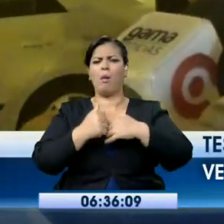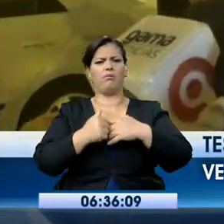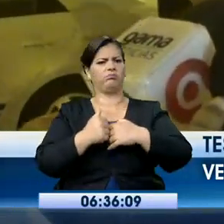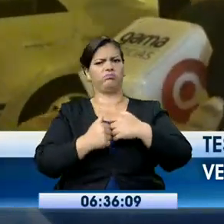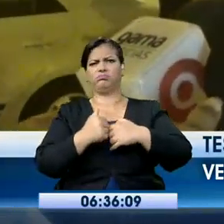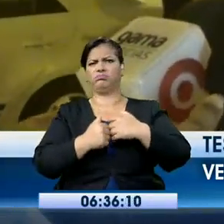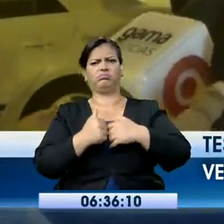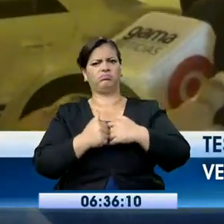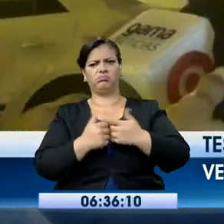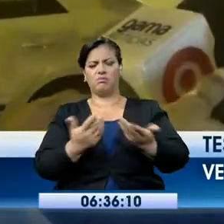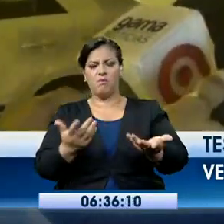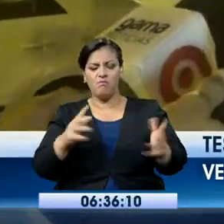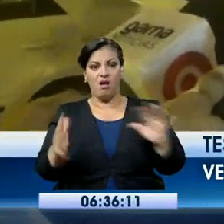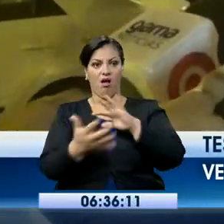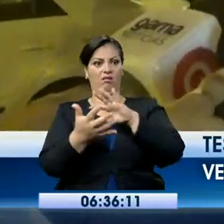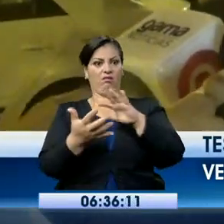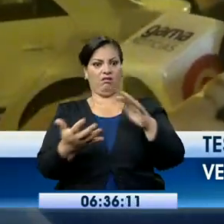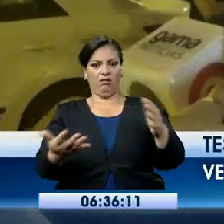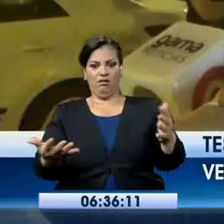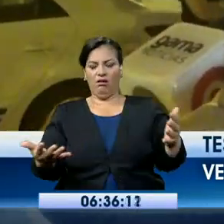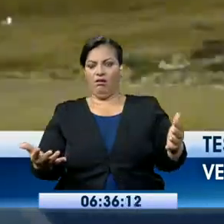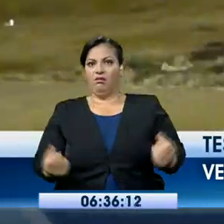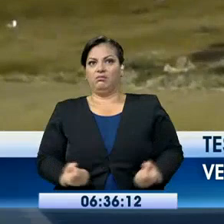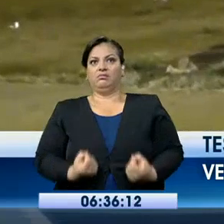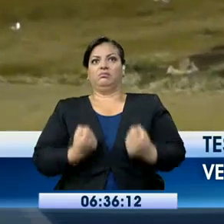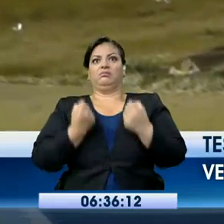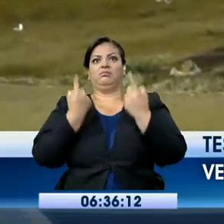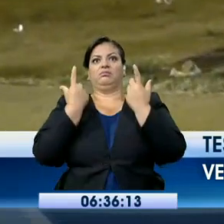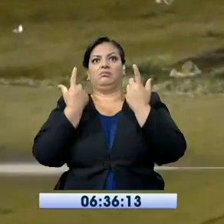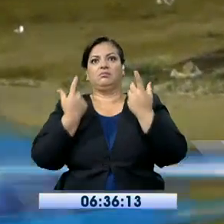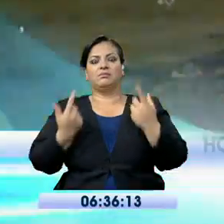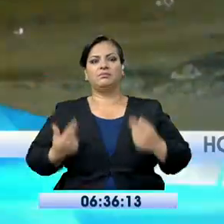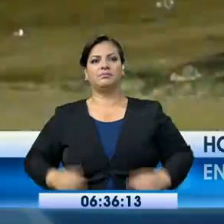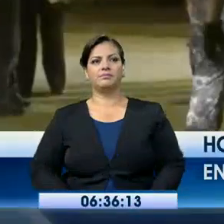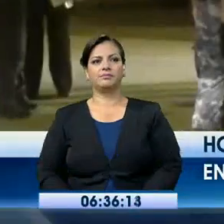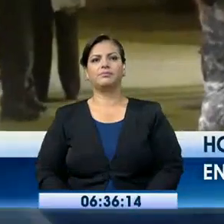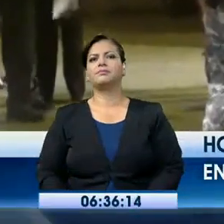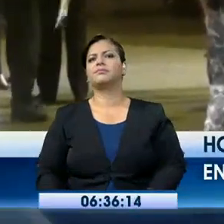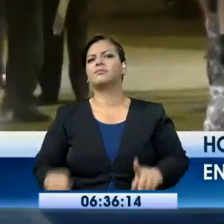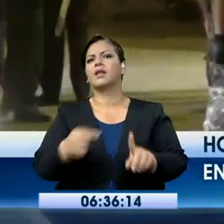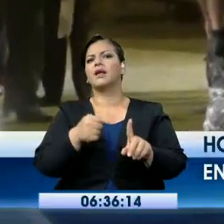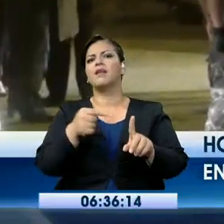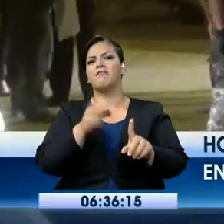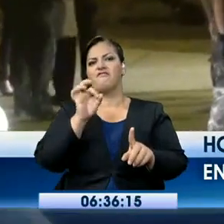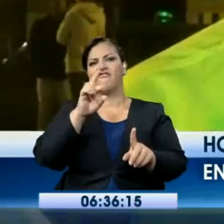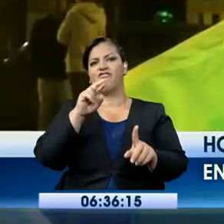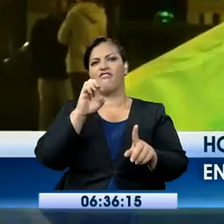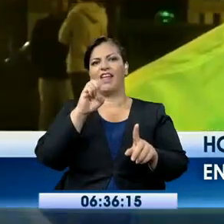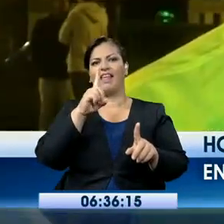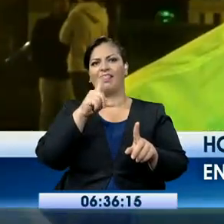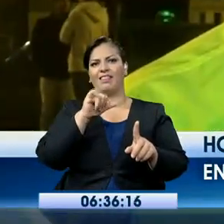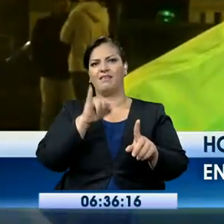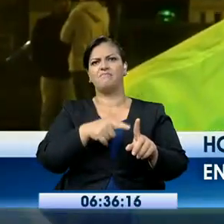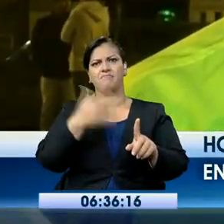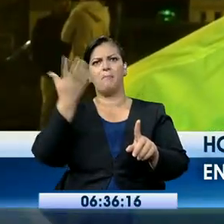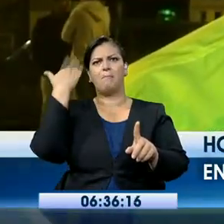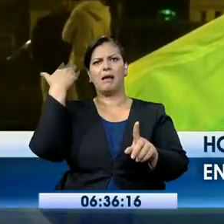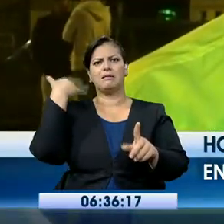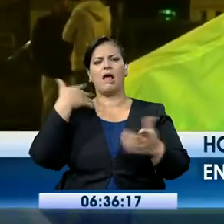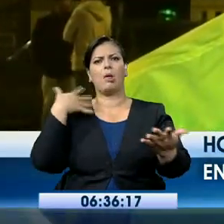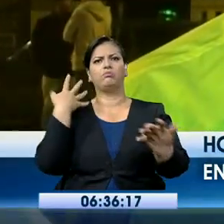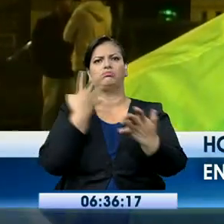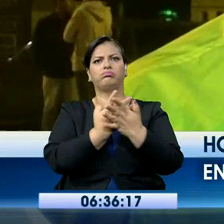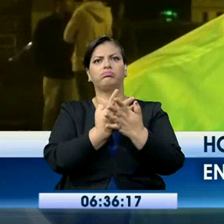lo que tenía que pasar. Sorprendido, exactamente. El fallecido tenía antecedentes penales por varios delitos. Este tiene 4